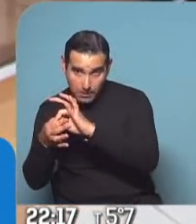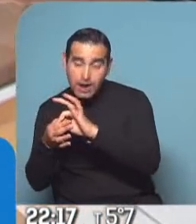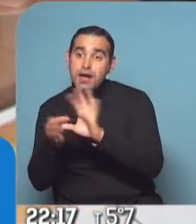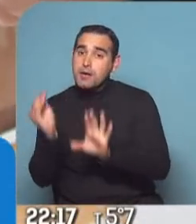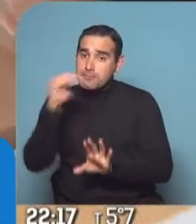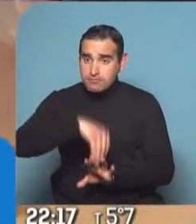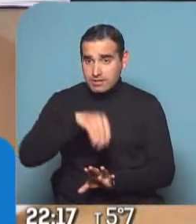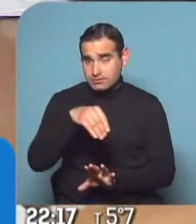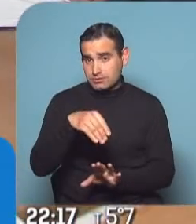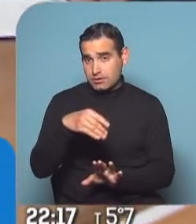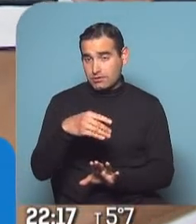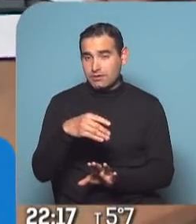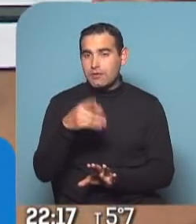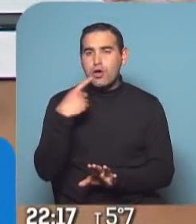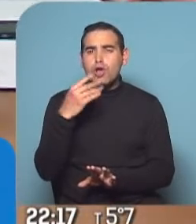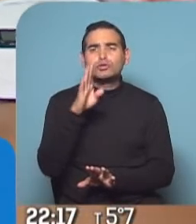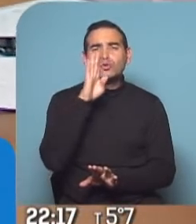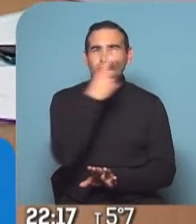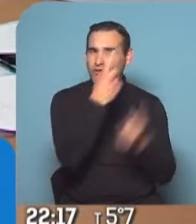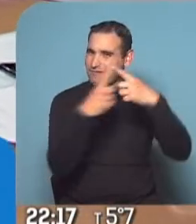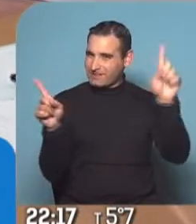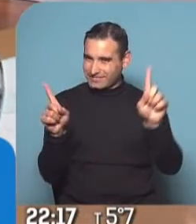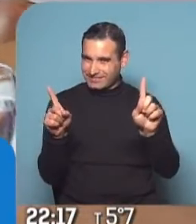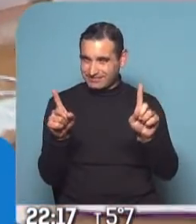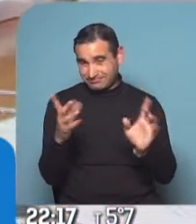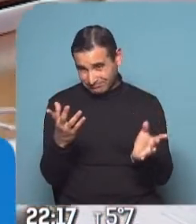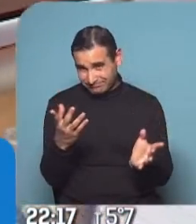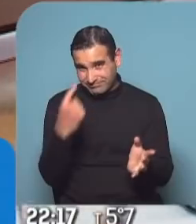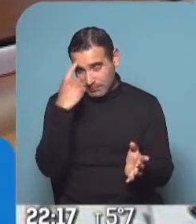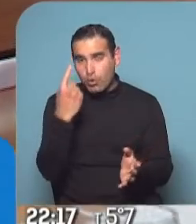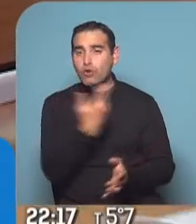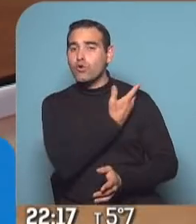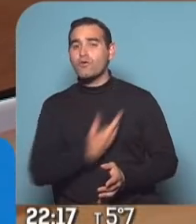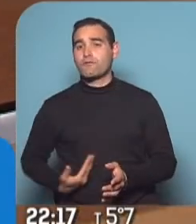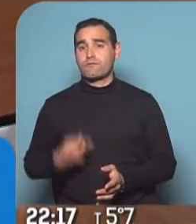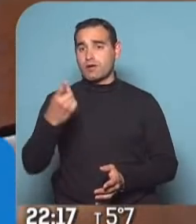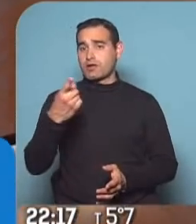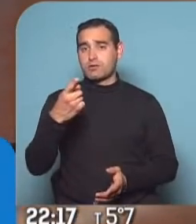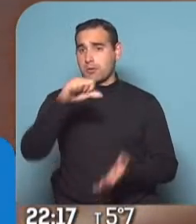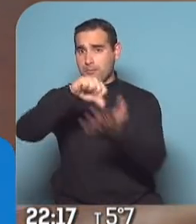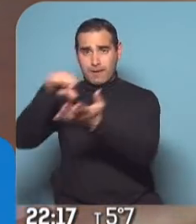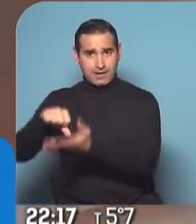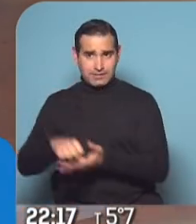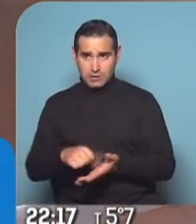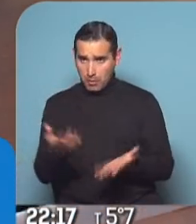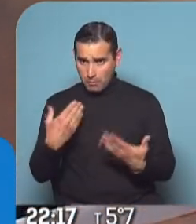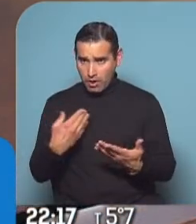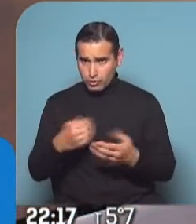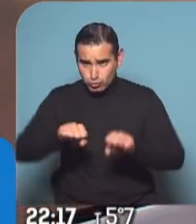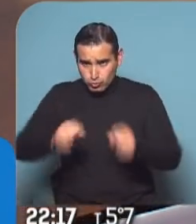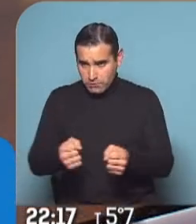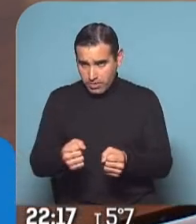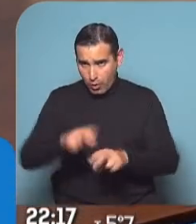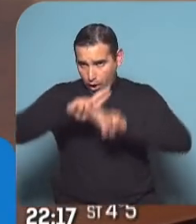no son los Estados Unidos de Europa, ¿no? Los jefes de Estado siguen teniendo el poder de veto. En